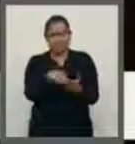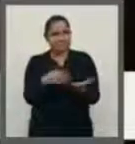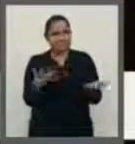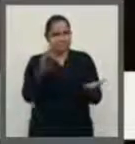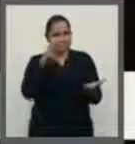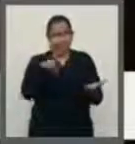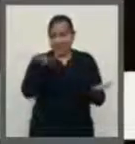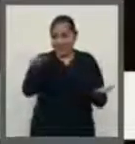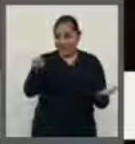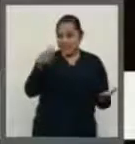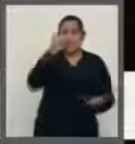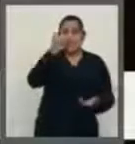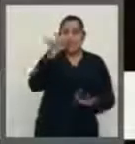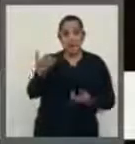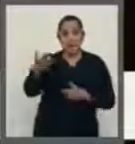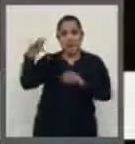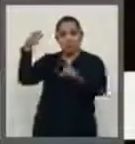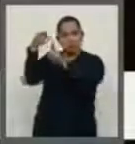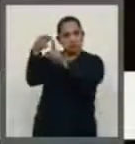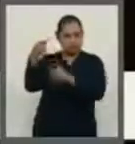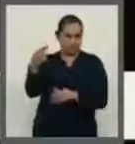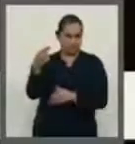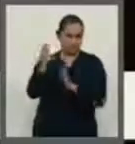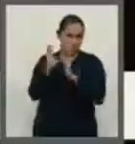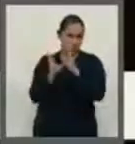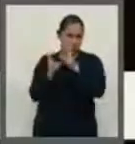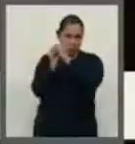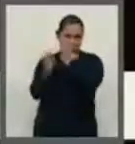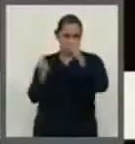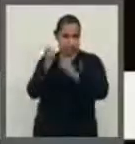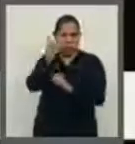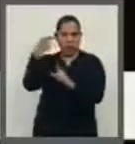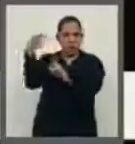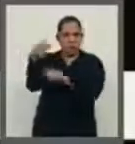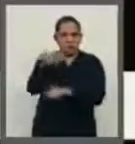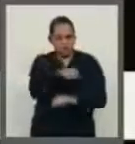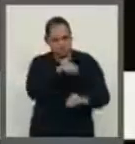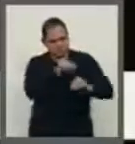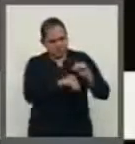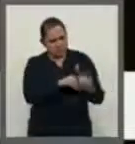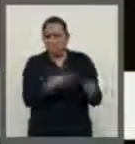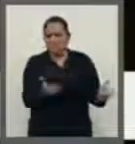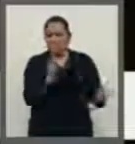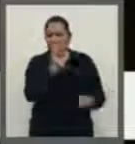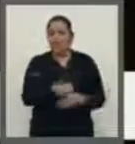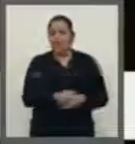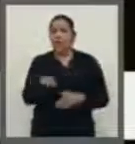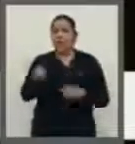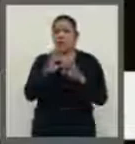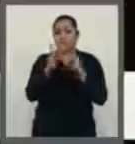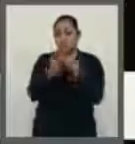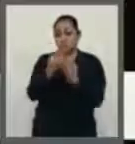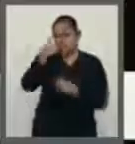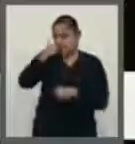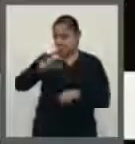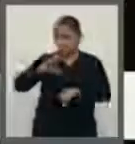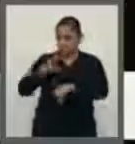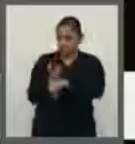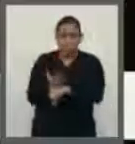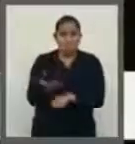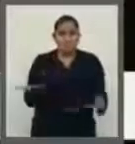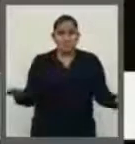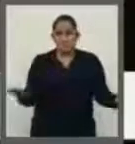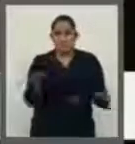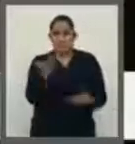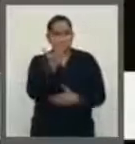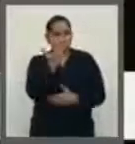con la intención de los principios constitucionales. Sistema de sanciones no existe. Si alguien violenta esta norma, no existe